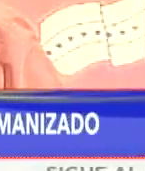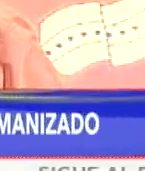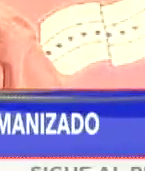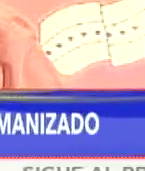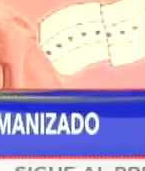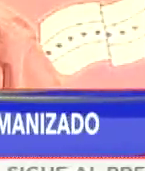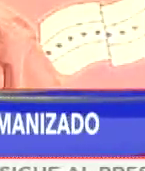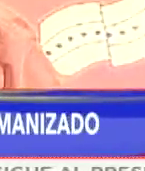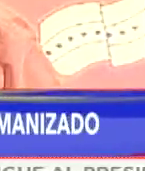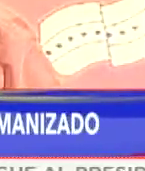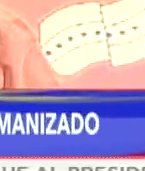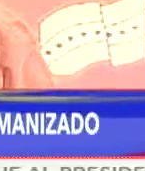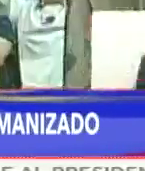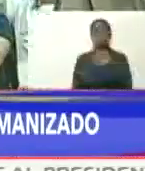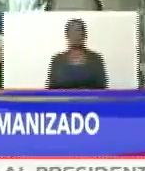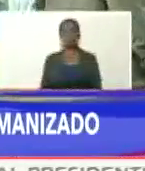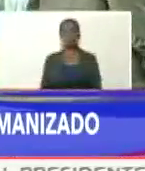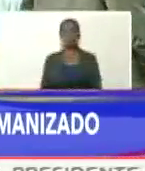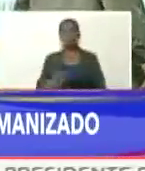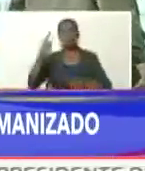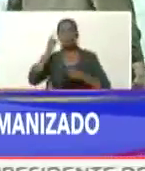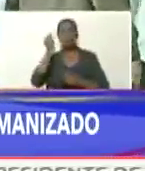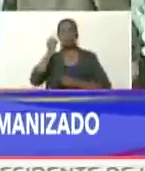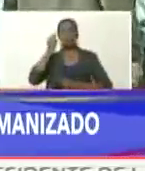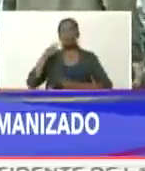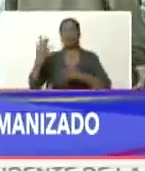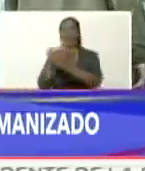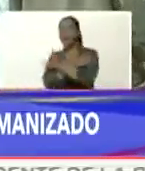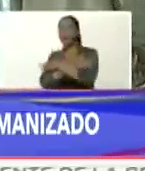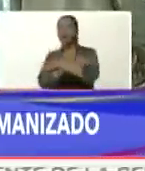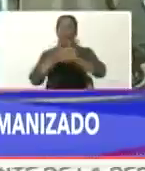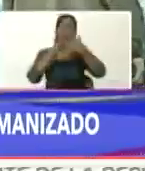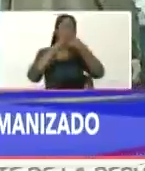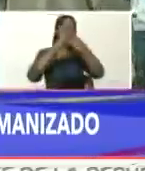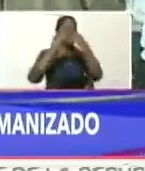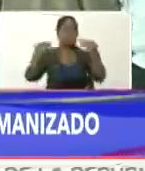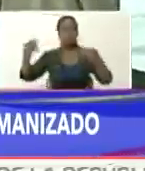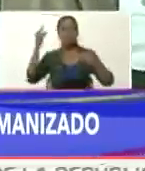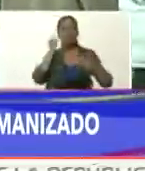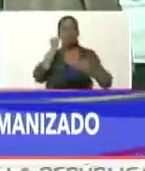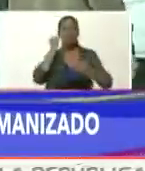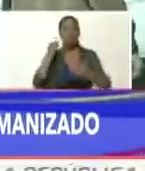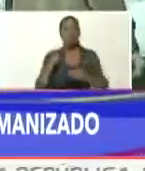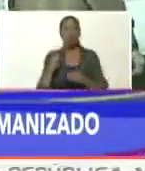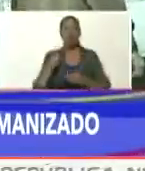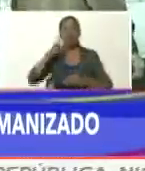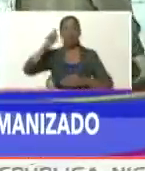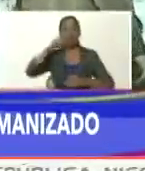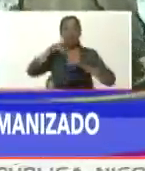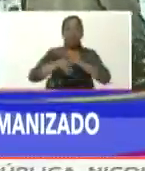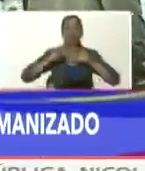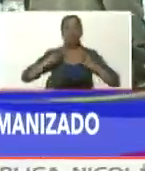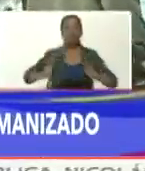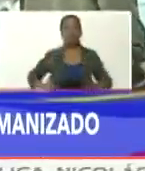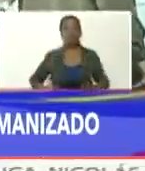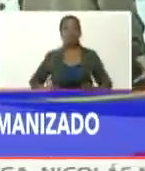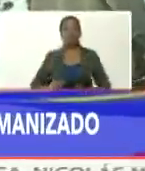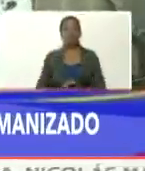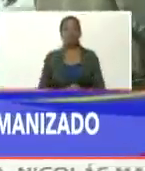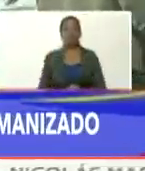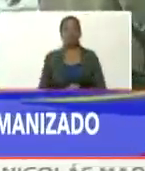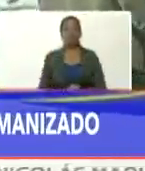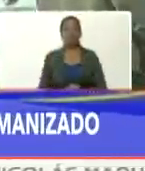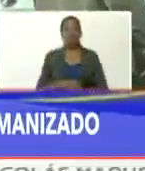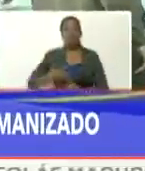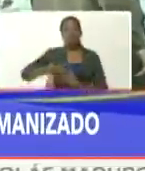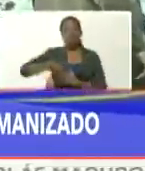Mujer, mujer, mujer, mujer, mi abrazo, mujer, parto humanizado,